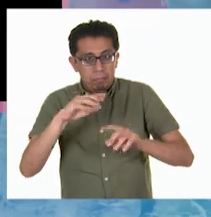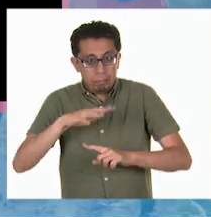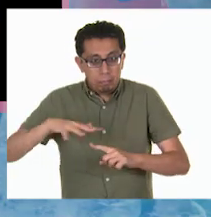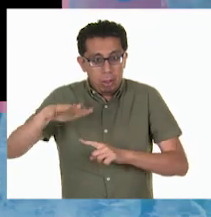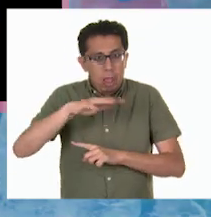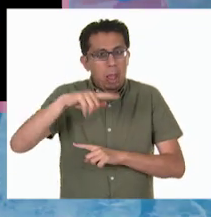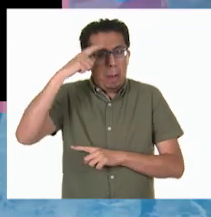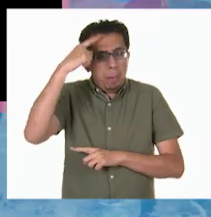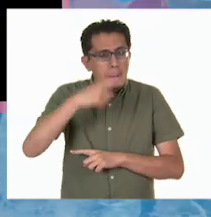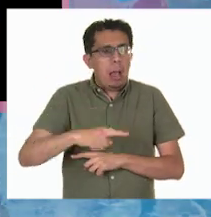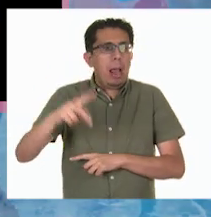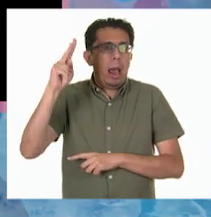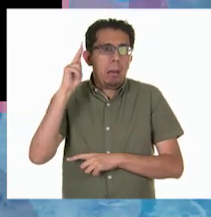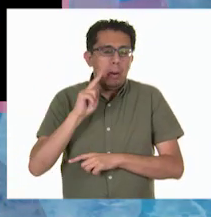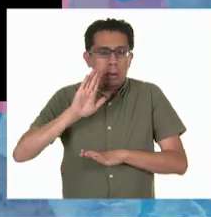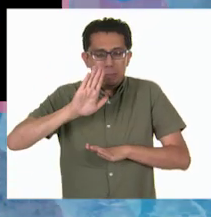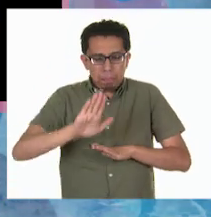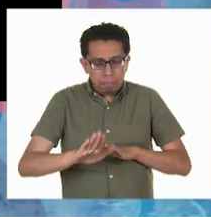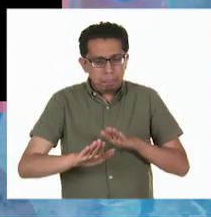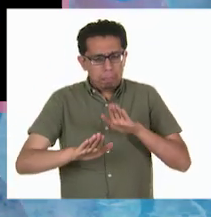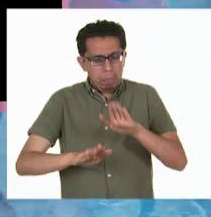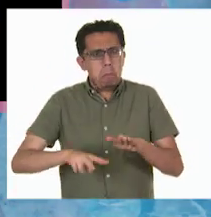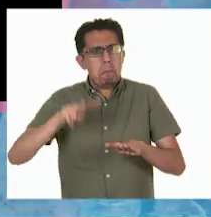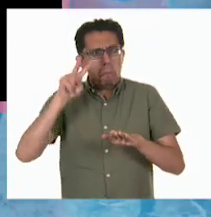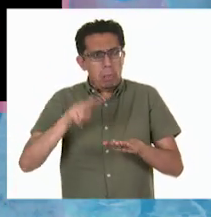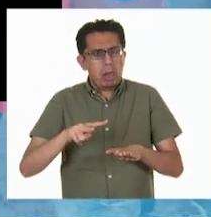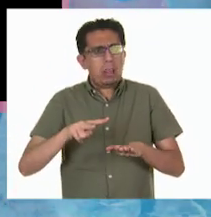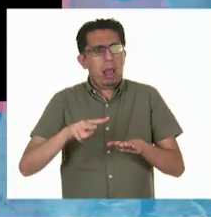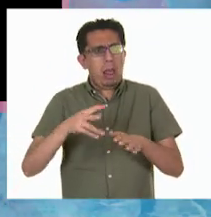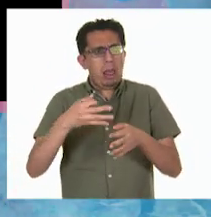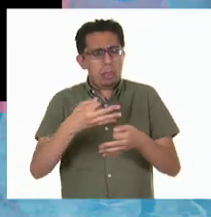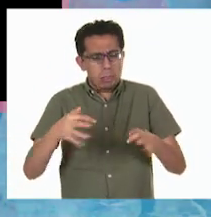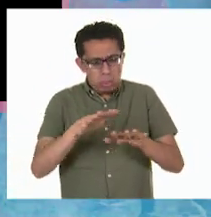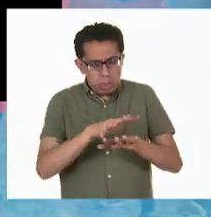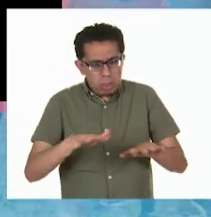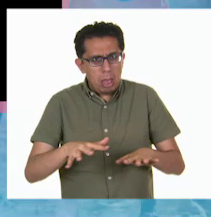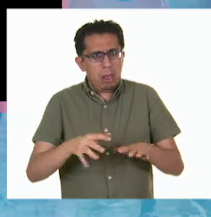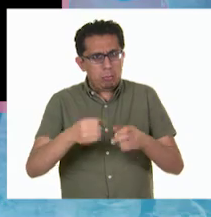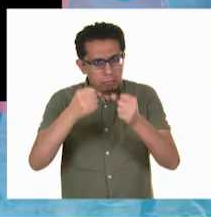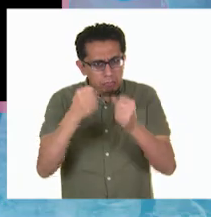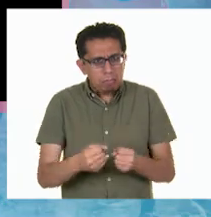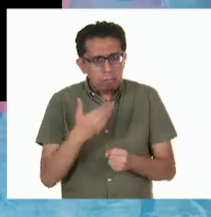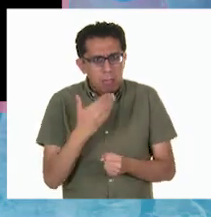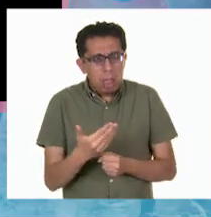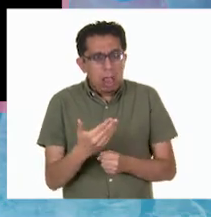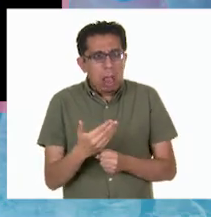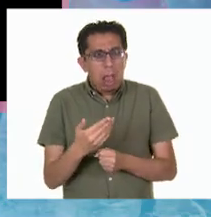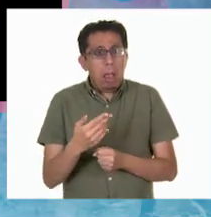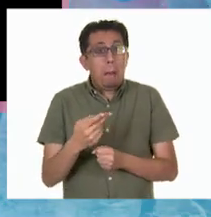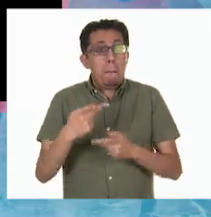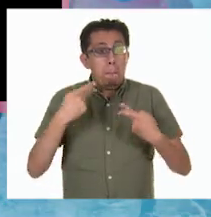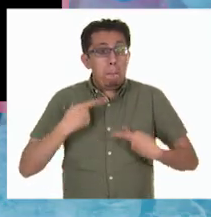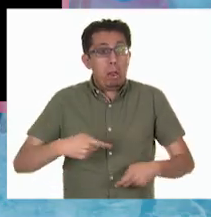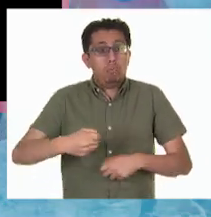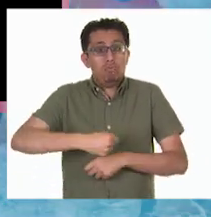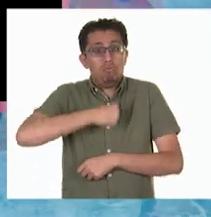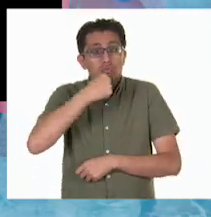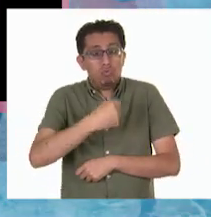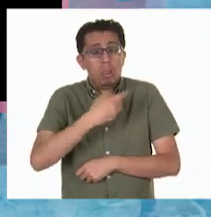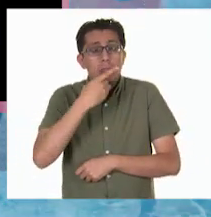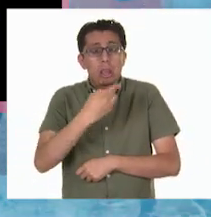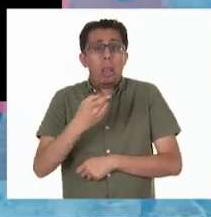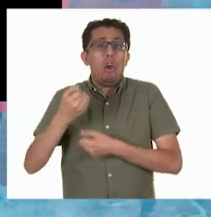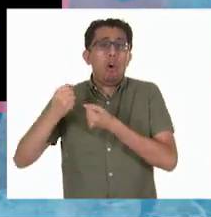que sintieran si en verdad era firme y buena. Y nuestros ancianos cuentan que se corre para pedir la